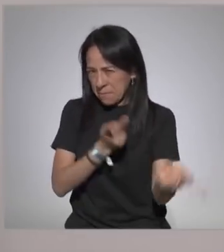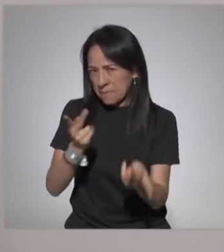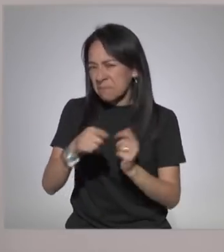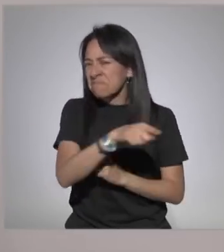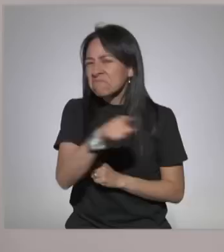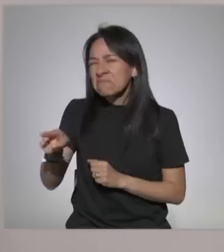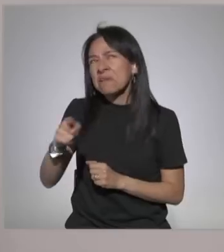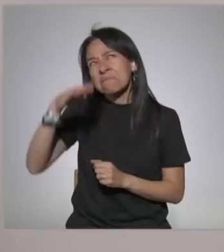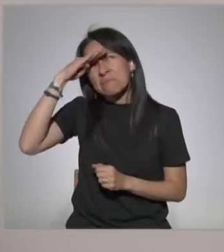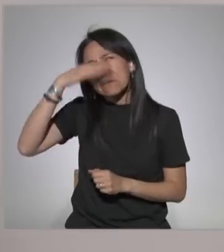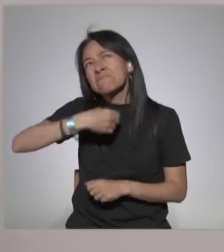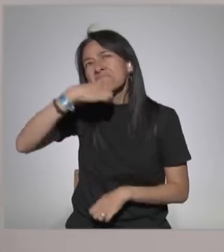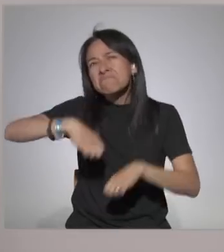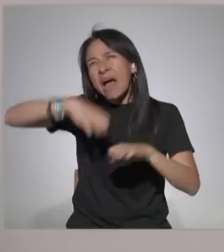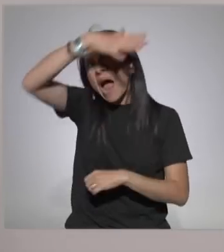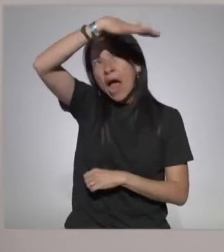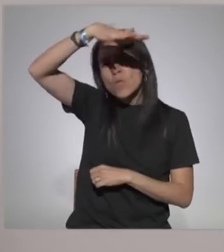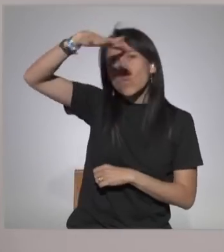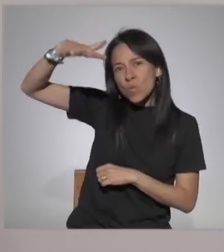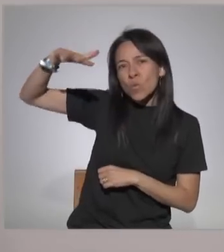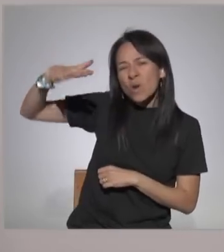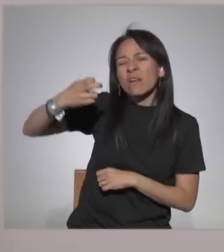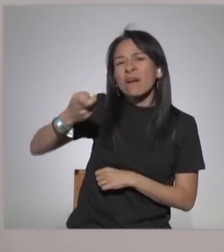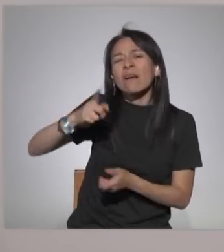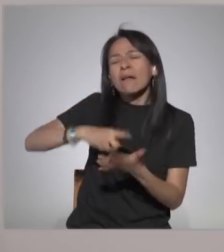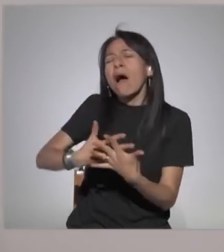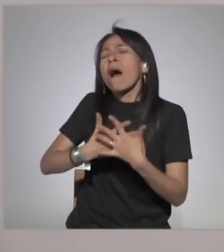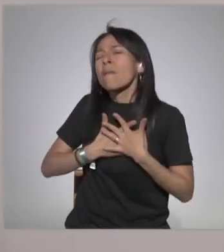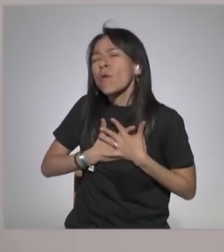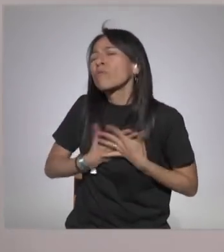en la adultez? Vamos a ver las respuestas y las comentamos.